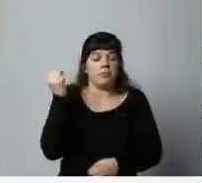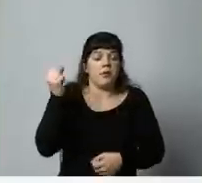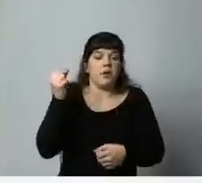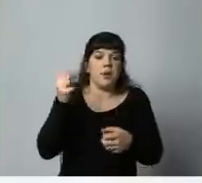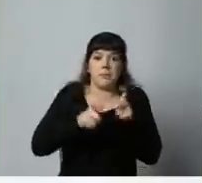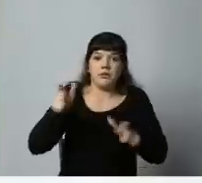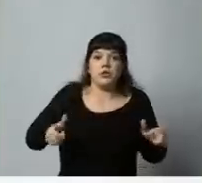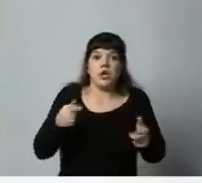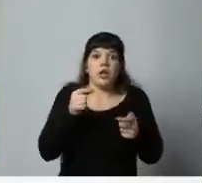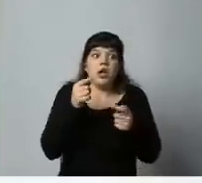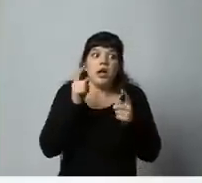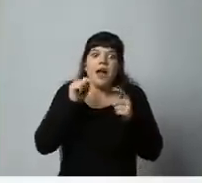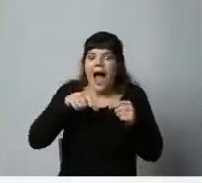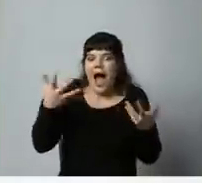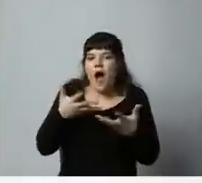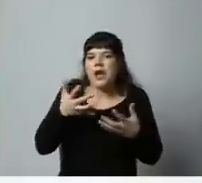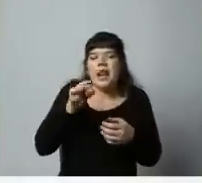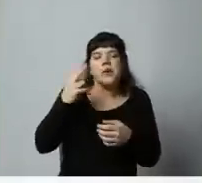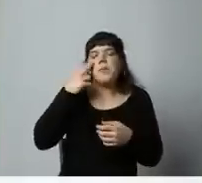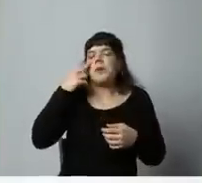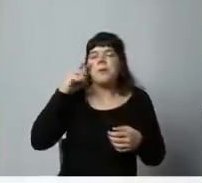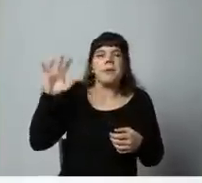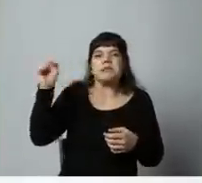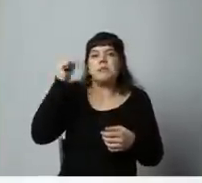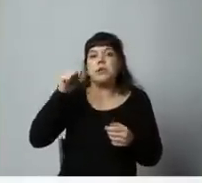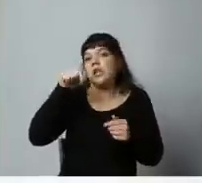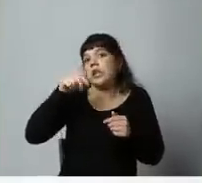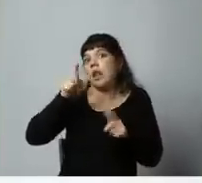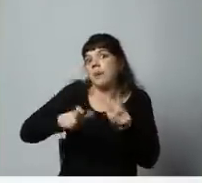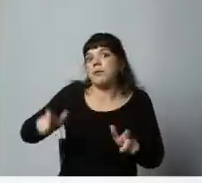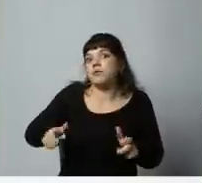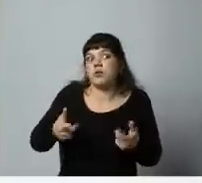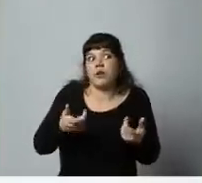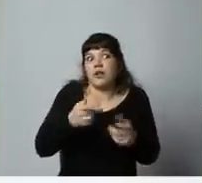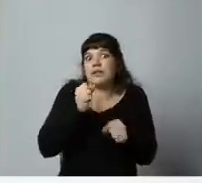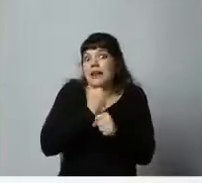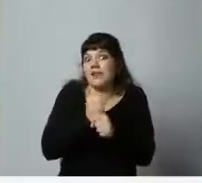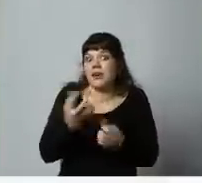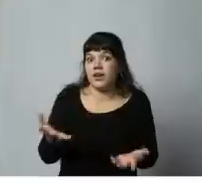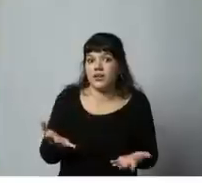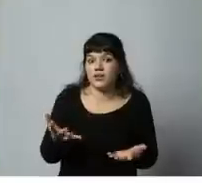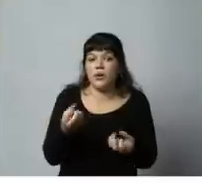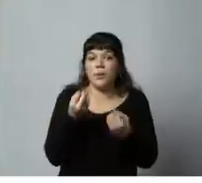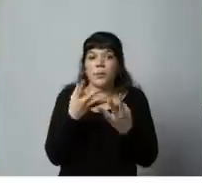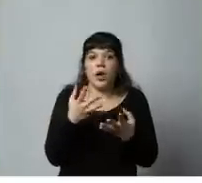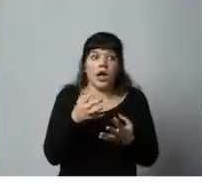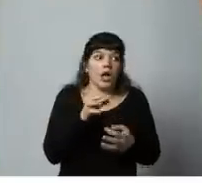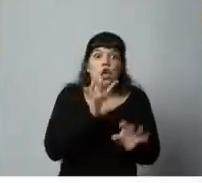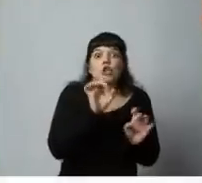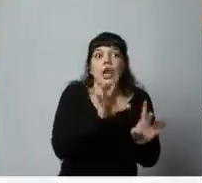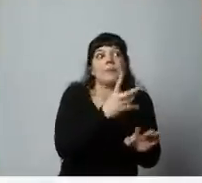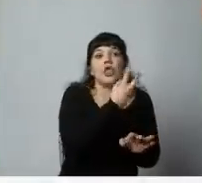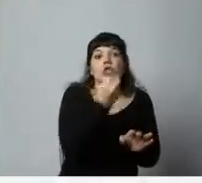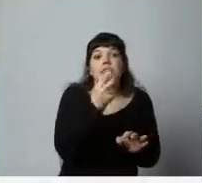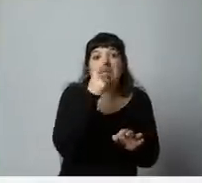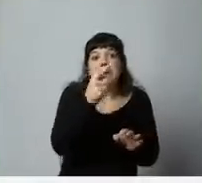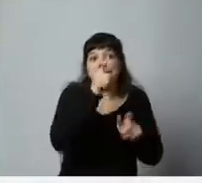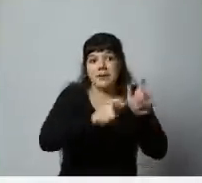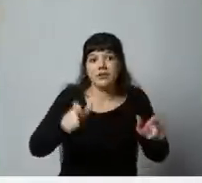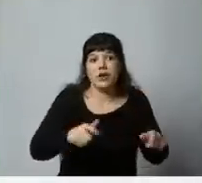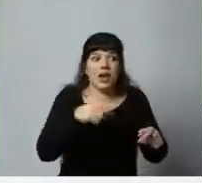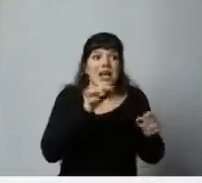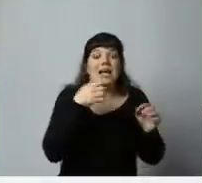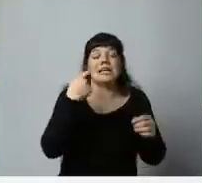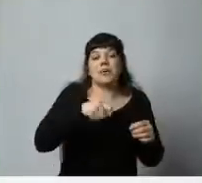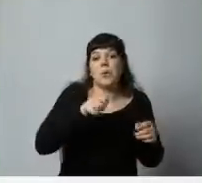hoy es que están en juego todos los puestos de trabajo del país No solamente porque hay 200,000 personas en el seguro paro sino porque